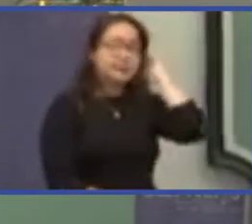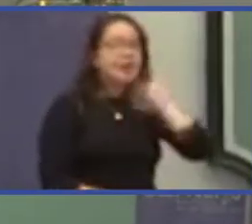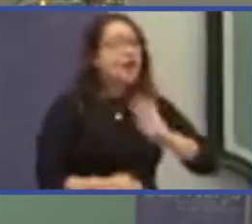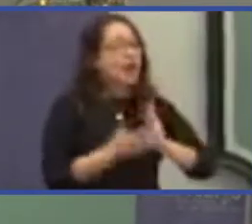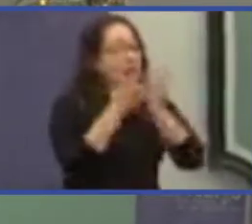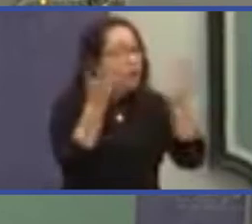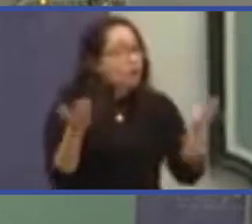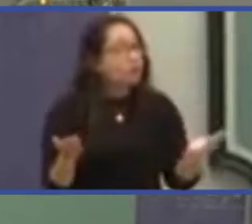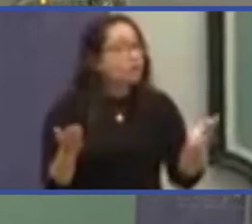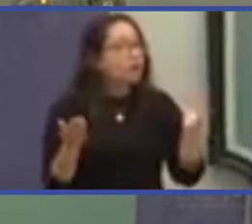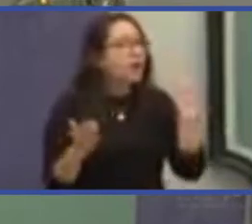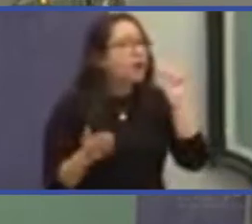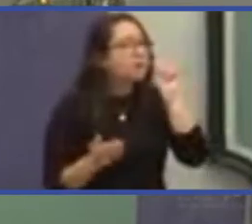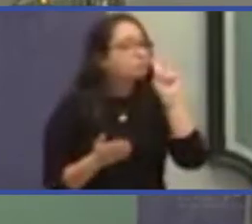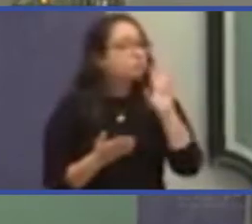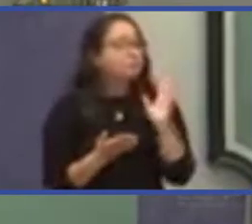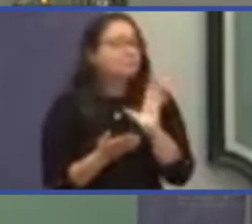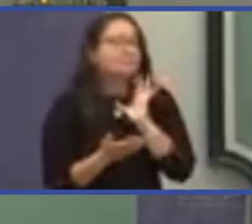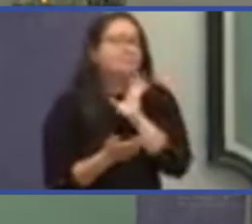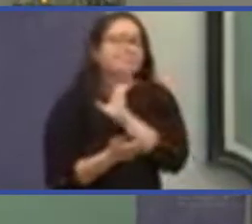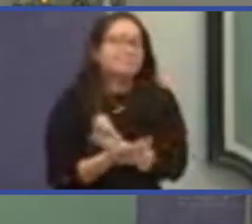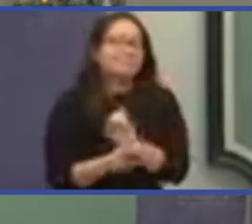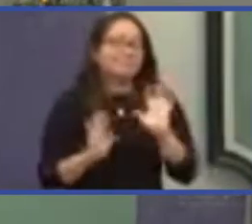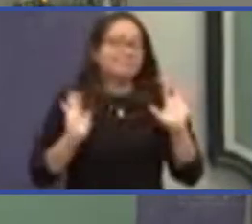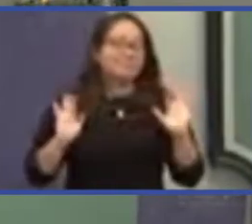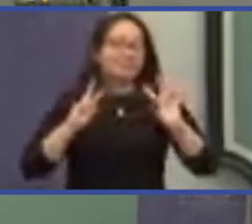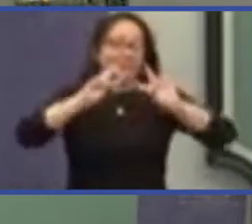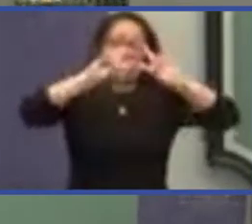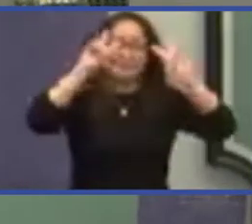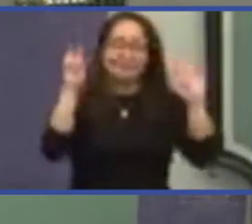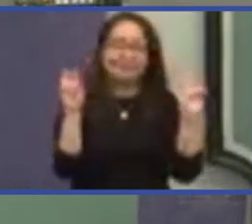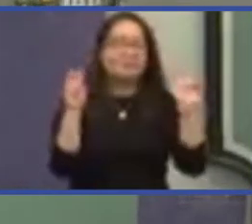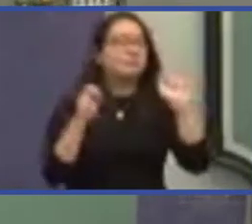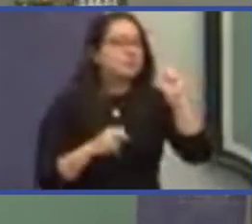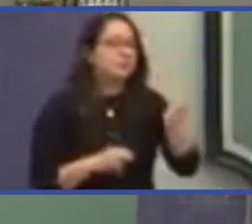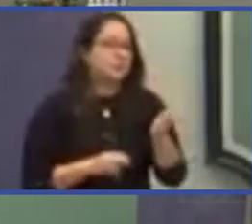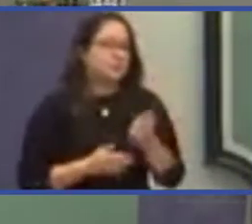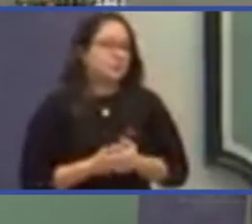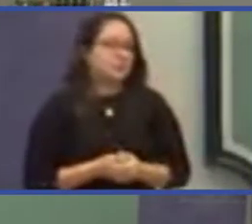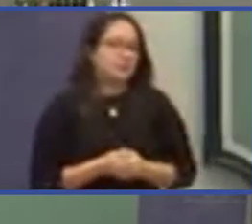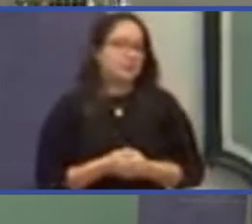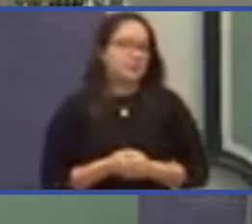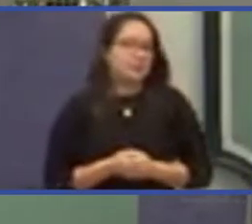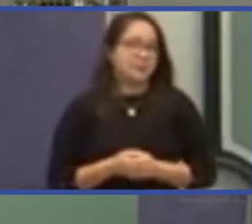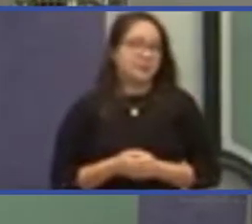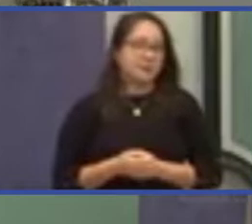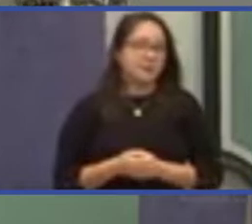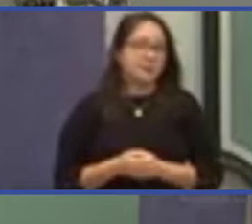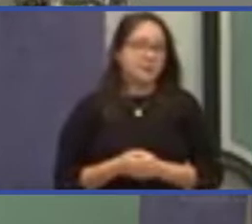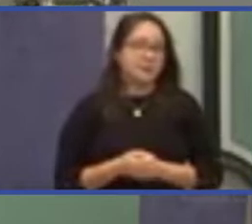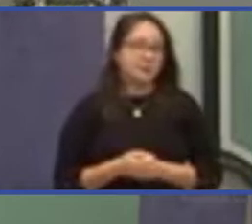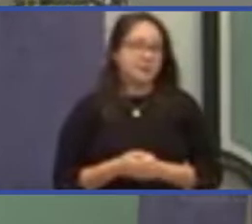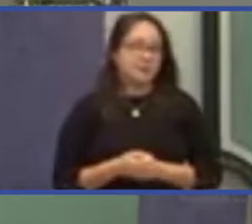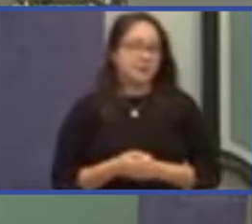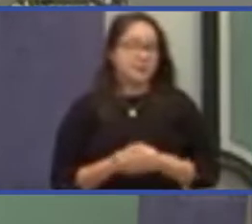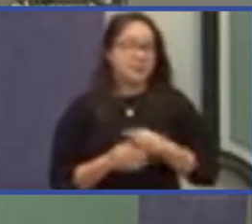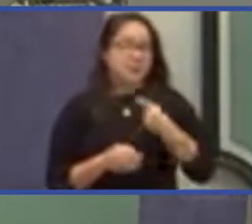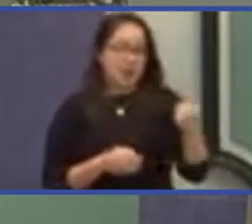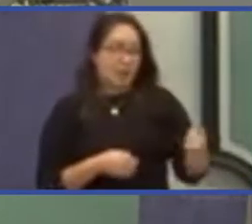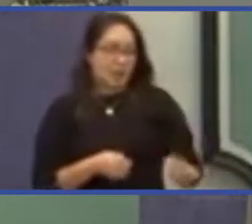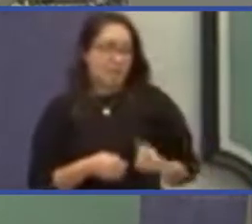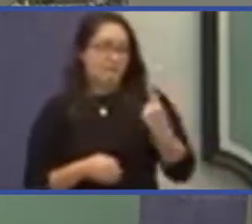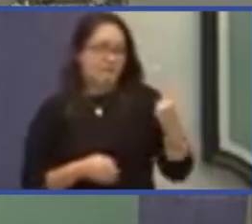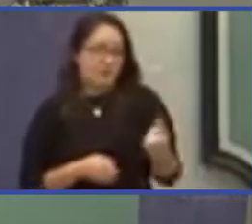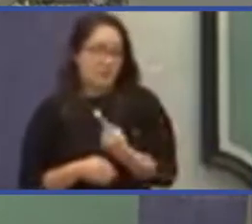parte que a mí me encanta que tiene que ver con el infinito de acuerdo